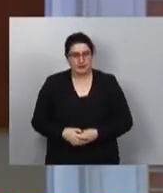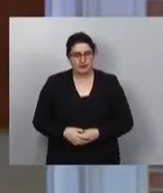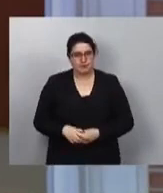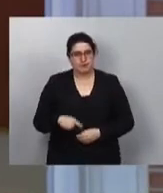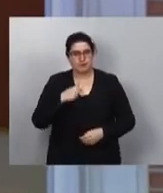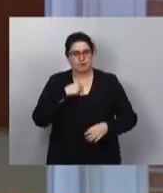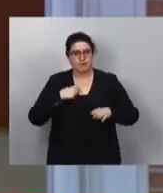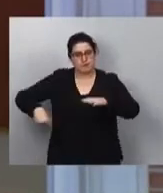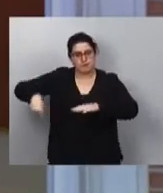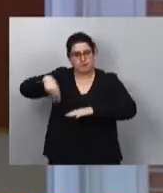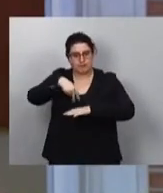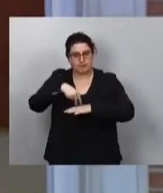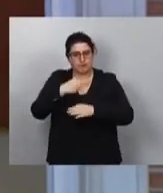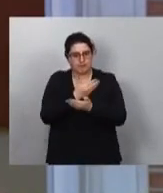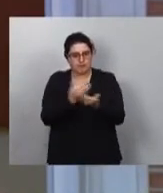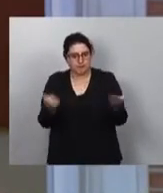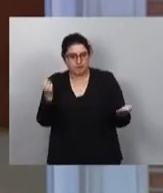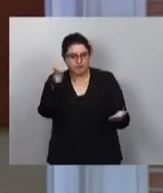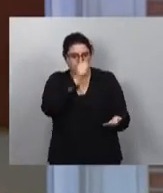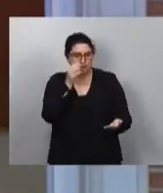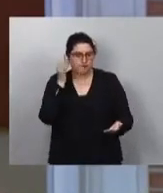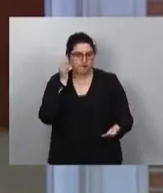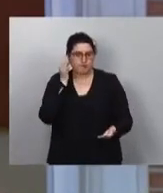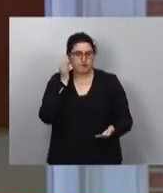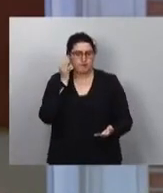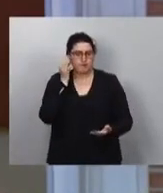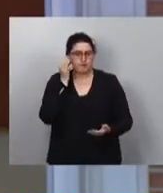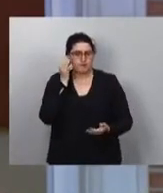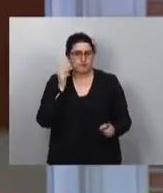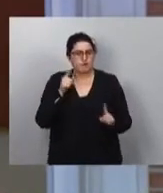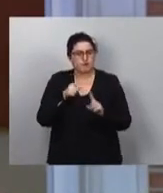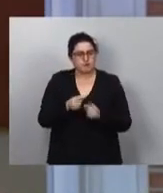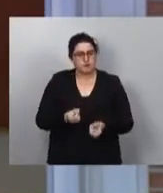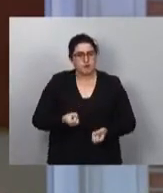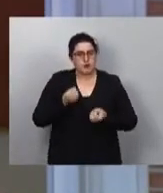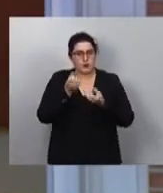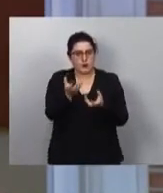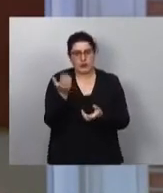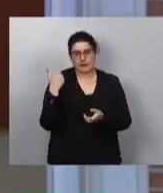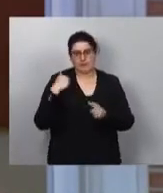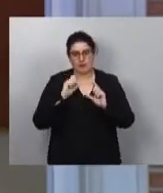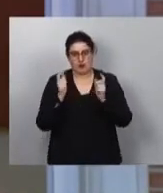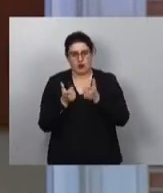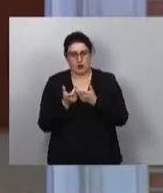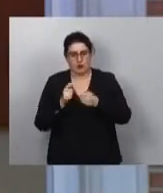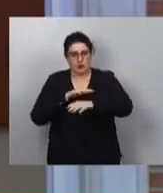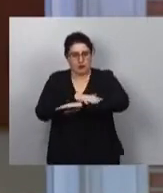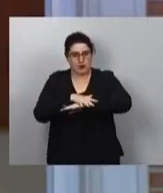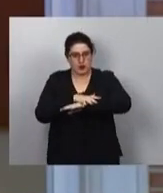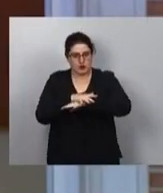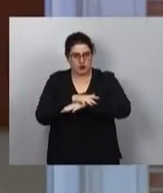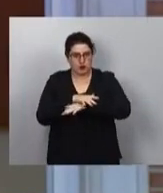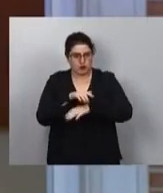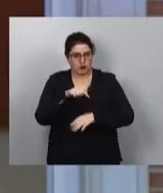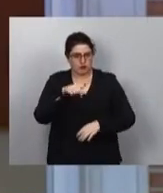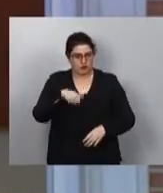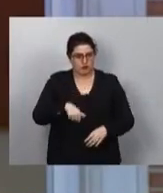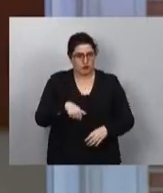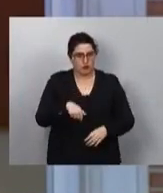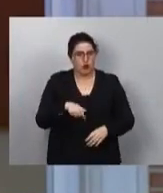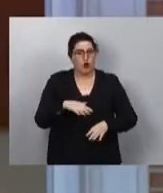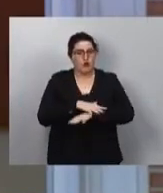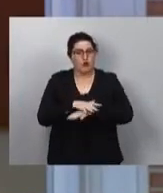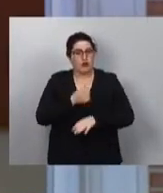lo que revela pues es una huida hacia delante de un gobierno español que realmente pues está sirviendo intereses extranjeros y